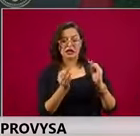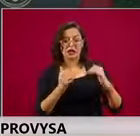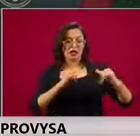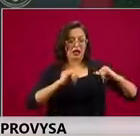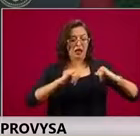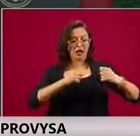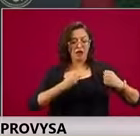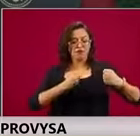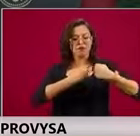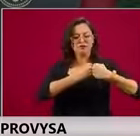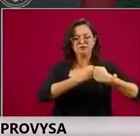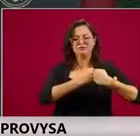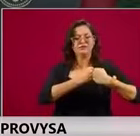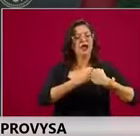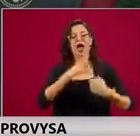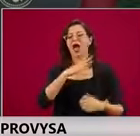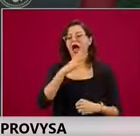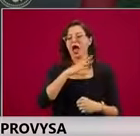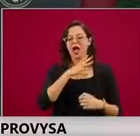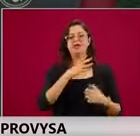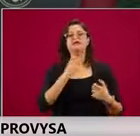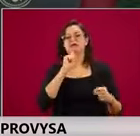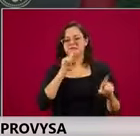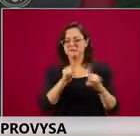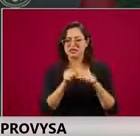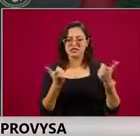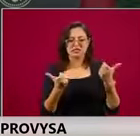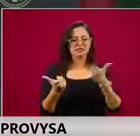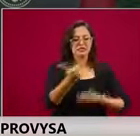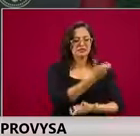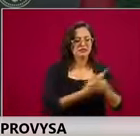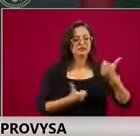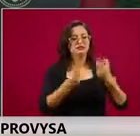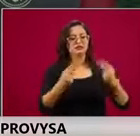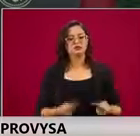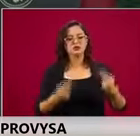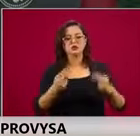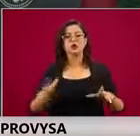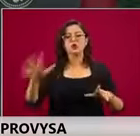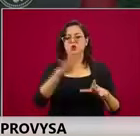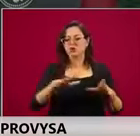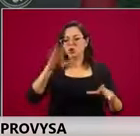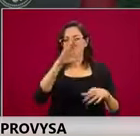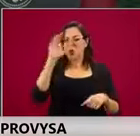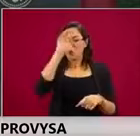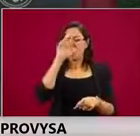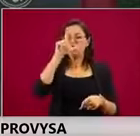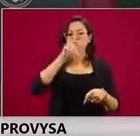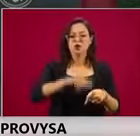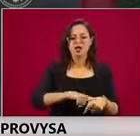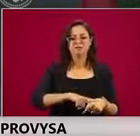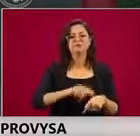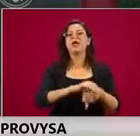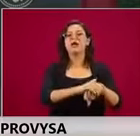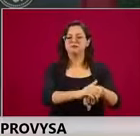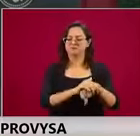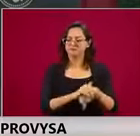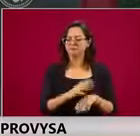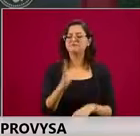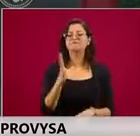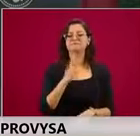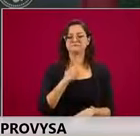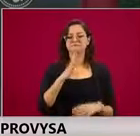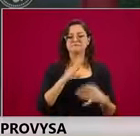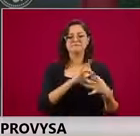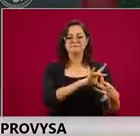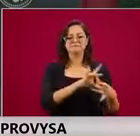sólida. Y unida. Sí. Y unida. Con esto, obviamente, va a tener un costo político por ahí. No sé si lo hayan calculado. Es más,